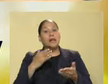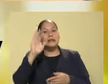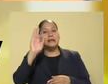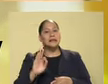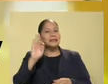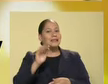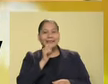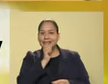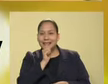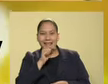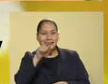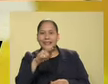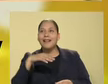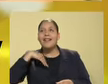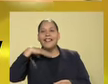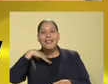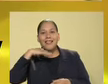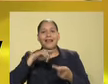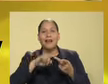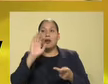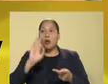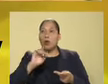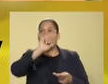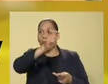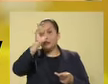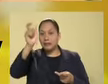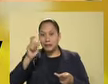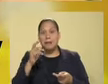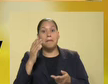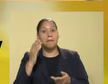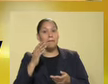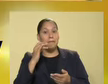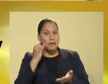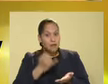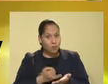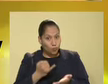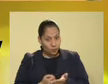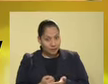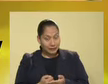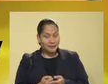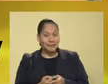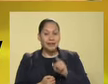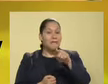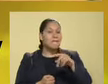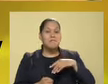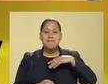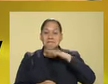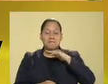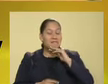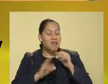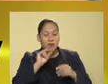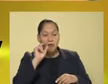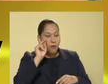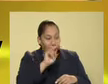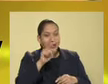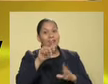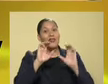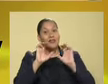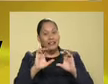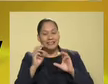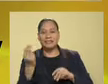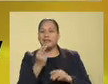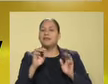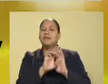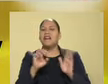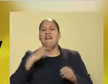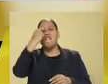de interés, si hay comisiones. Entonces debemos de ser muy cuidadosos en ese sentido porque se nos hace muy